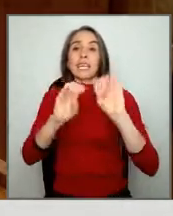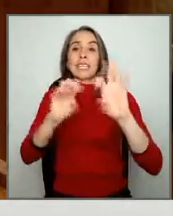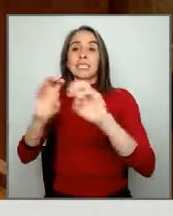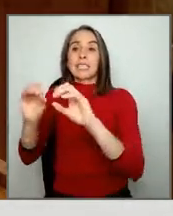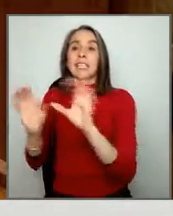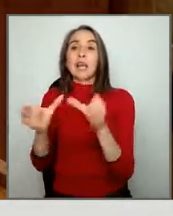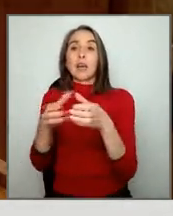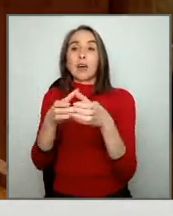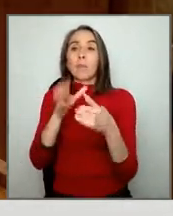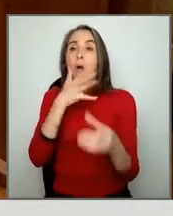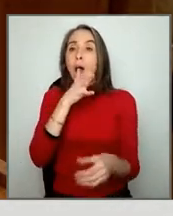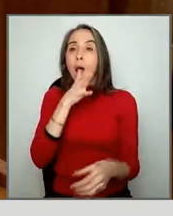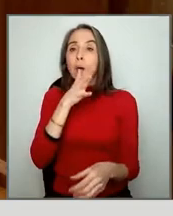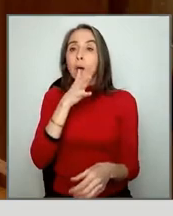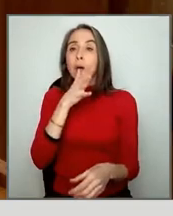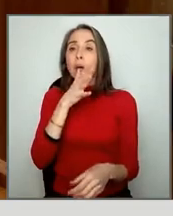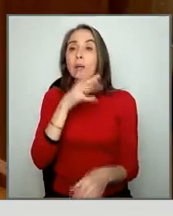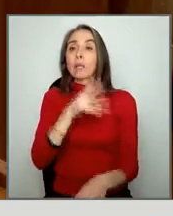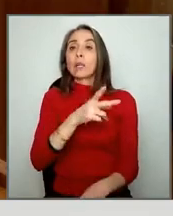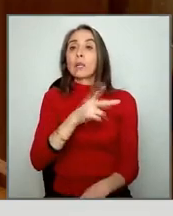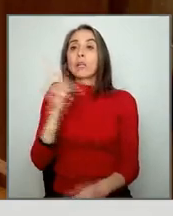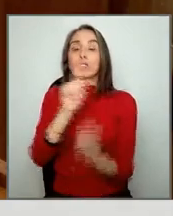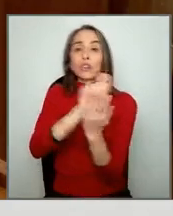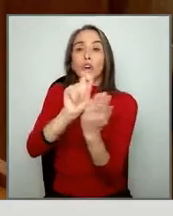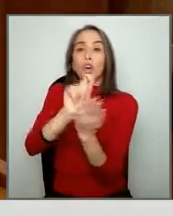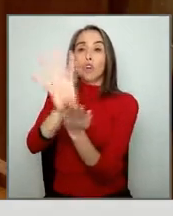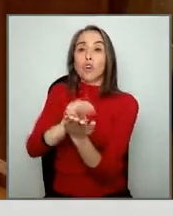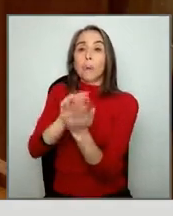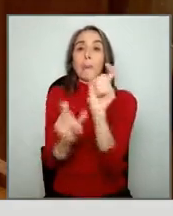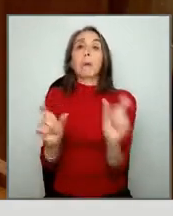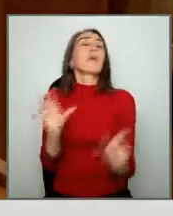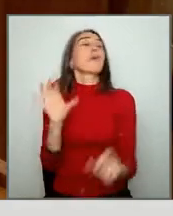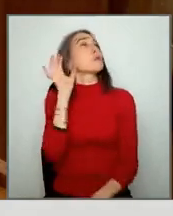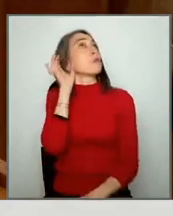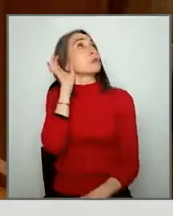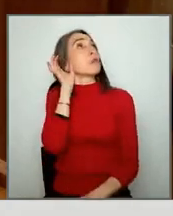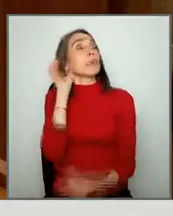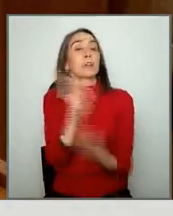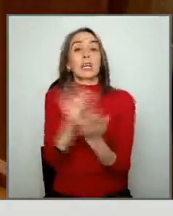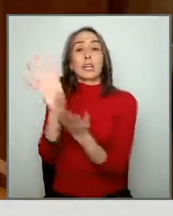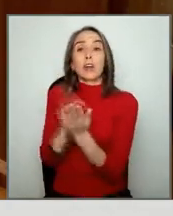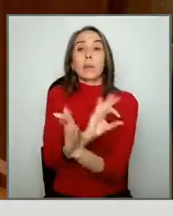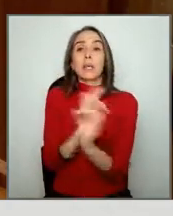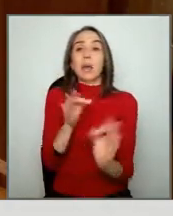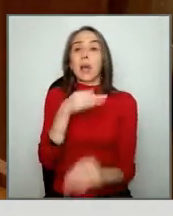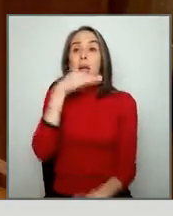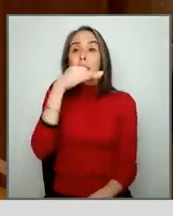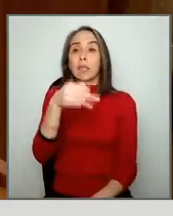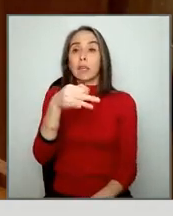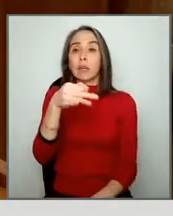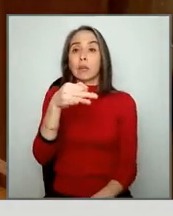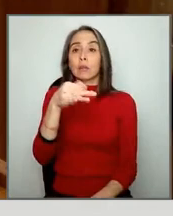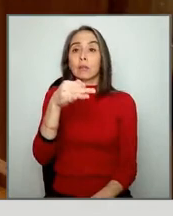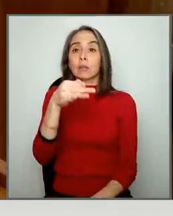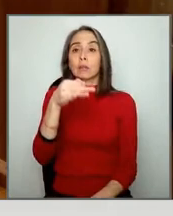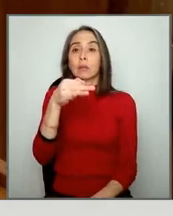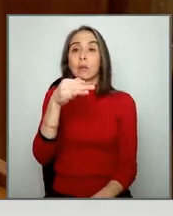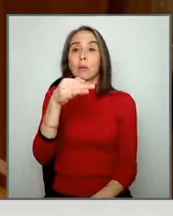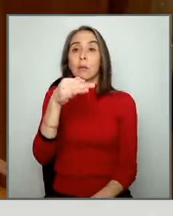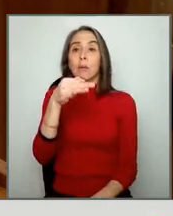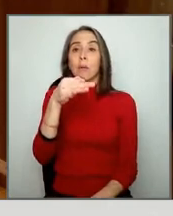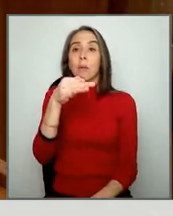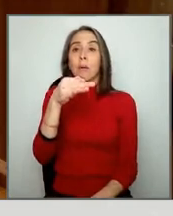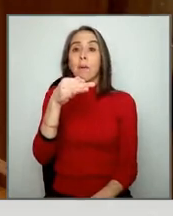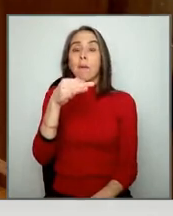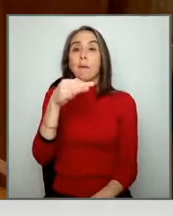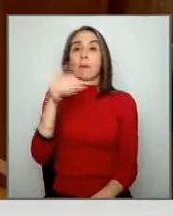es que ni siquiera tomaban apuntes y yo lo quiero decir eso porque es una es el país que